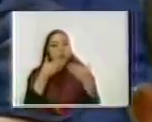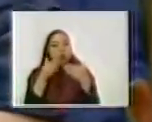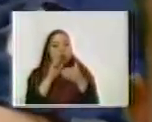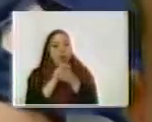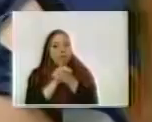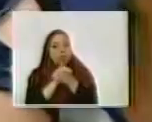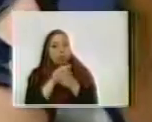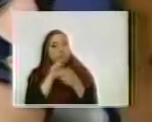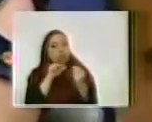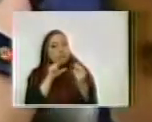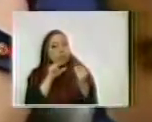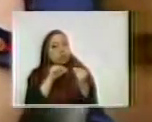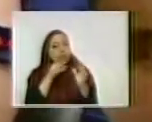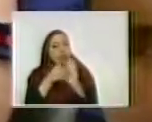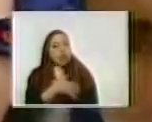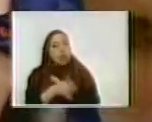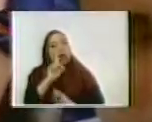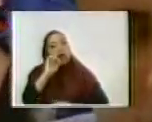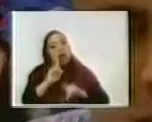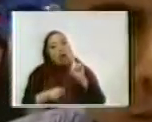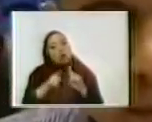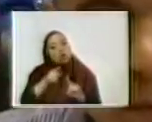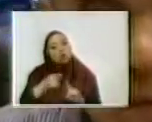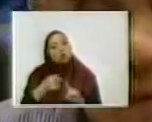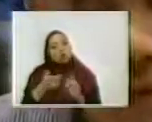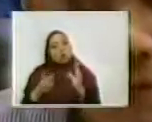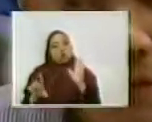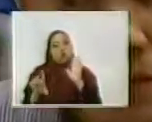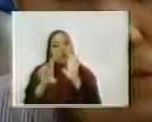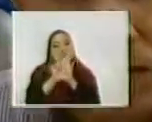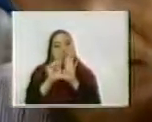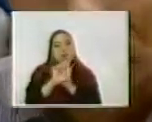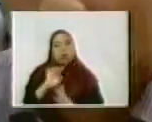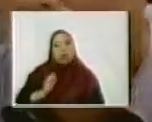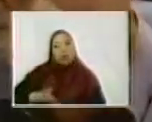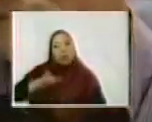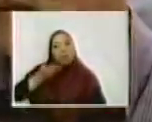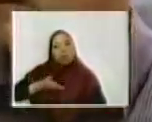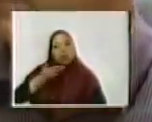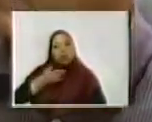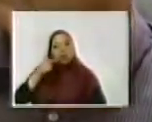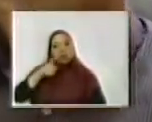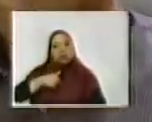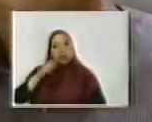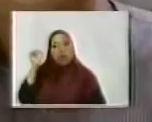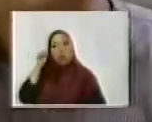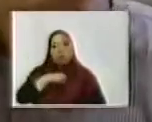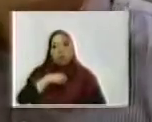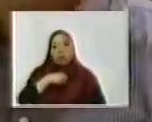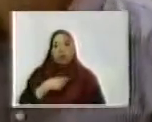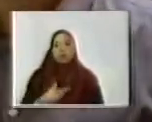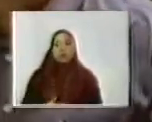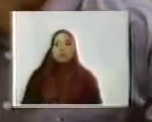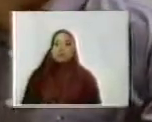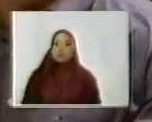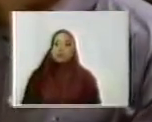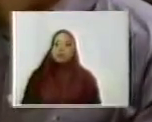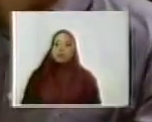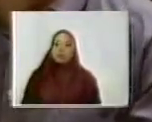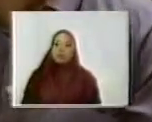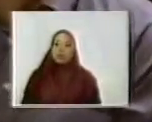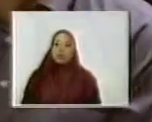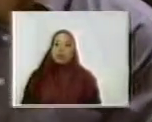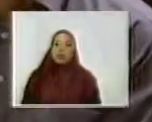superintendente, para algunos tips importantes de la ley que el día de hoy vamos a aprobar, y me hablaba de